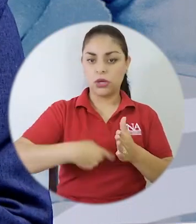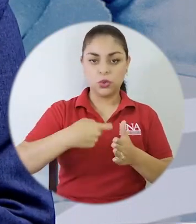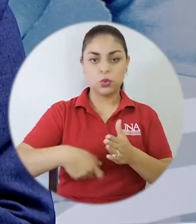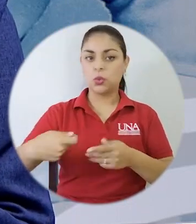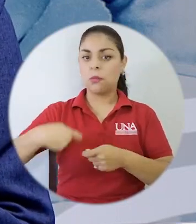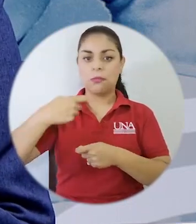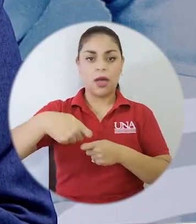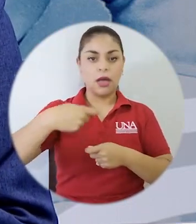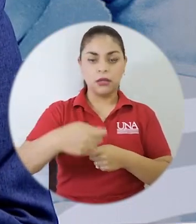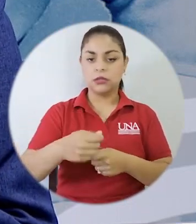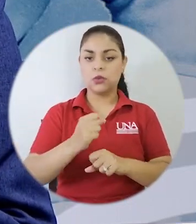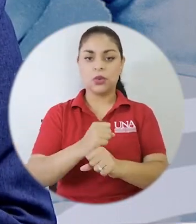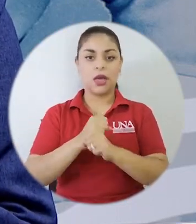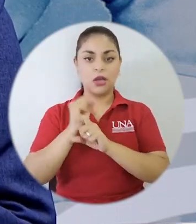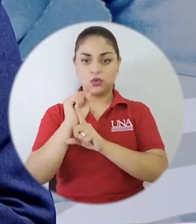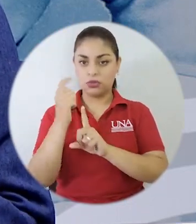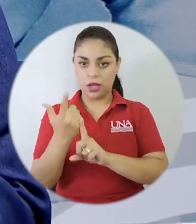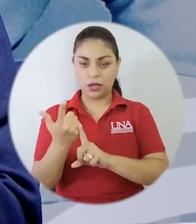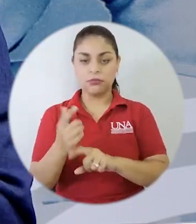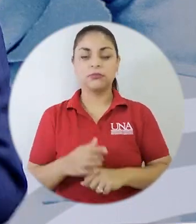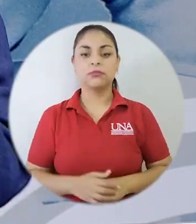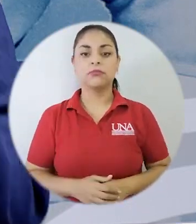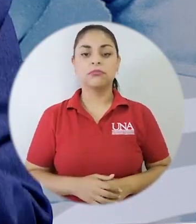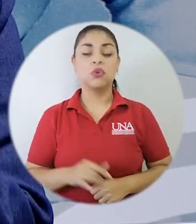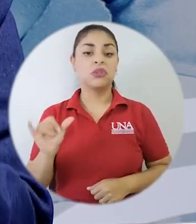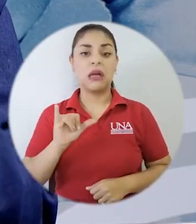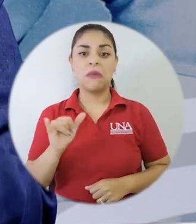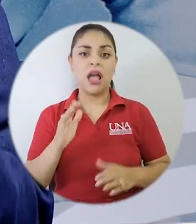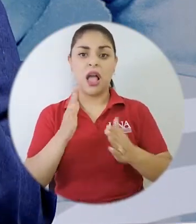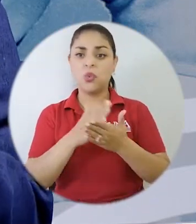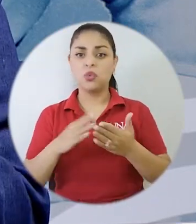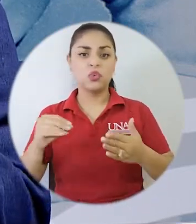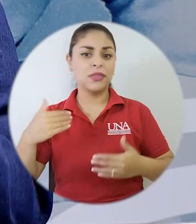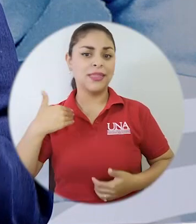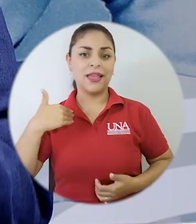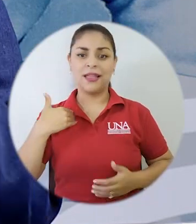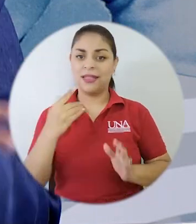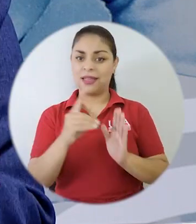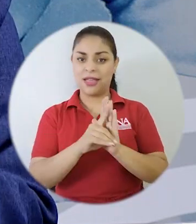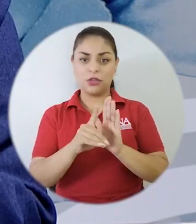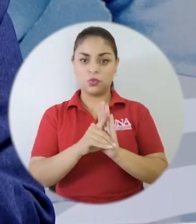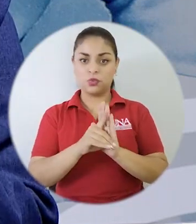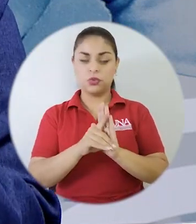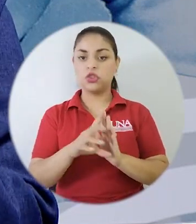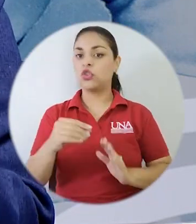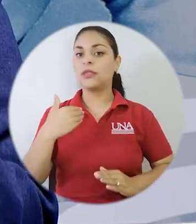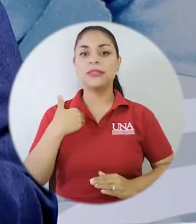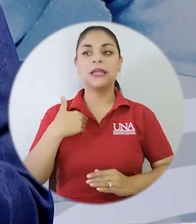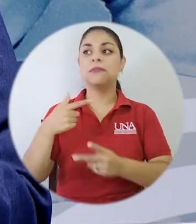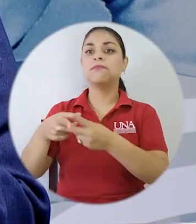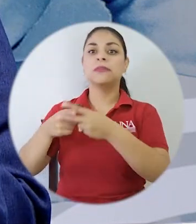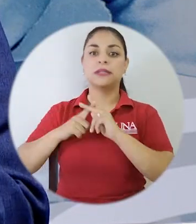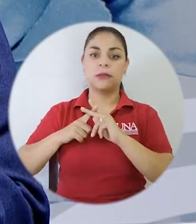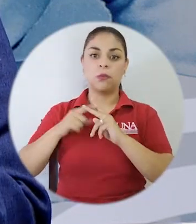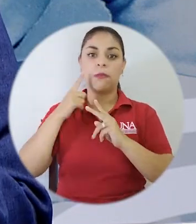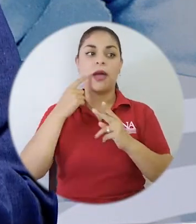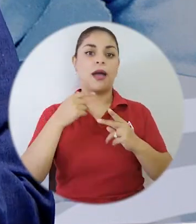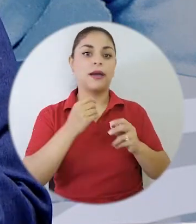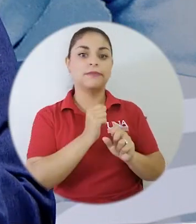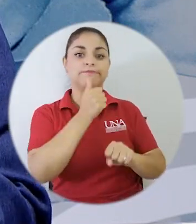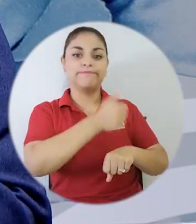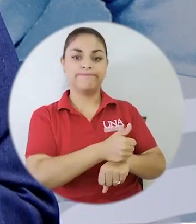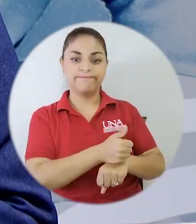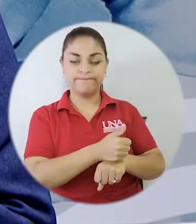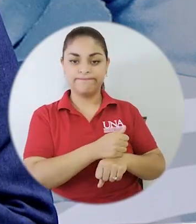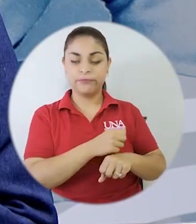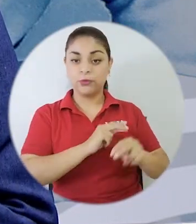gente que no aporta a la seguridad social, pero por otro lado es gente que no tiene algunos derechos, no es sujeto de crédito para